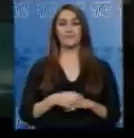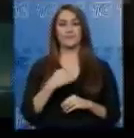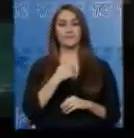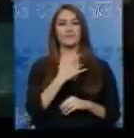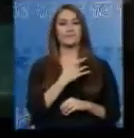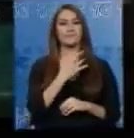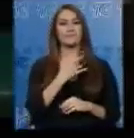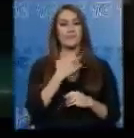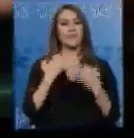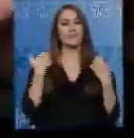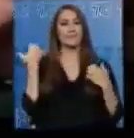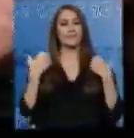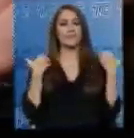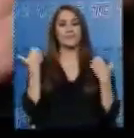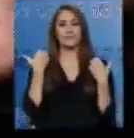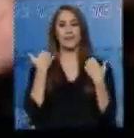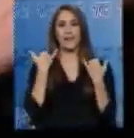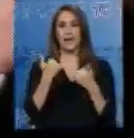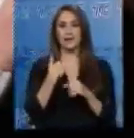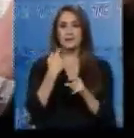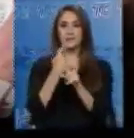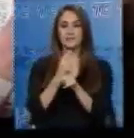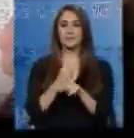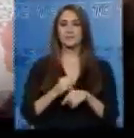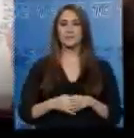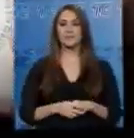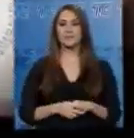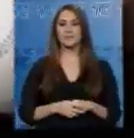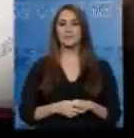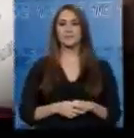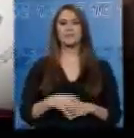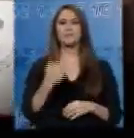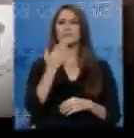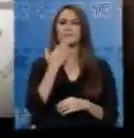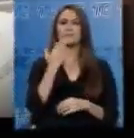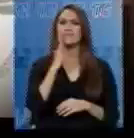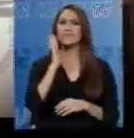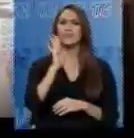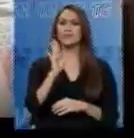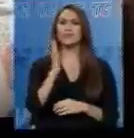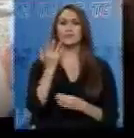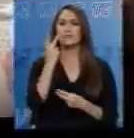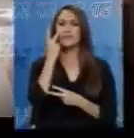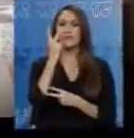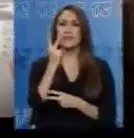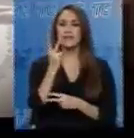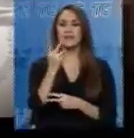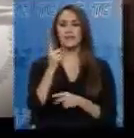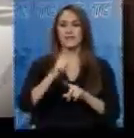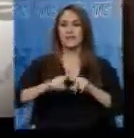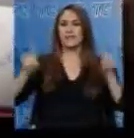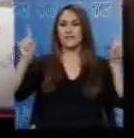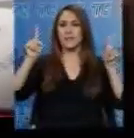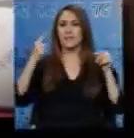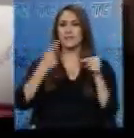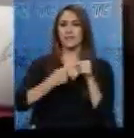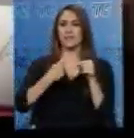Isaías Cruz me contaba que hay una forma de ver a la ciudad de una manera